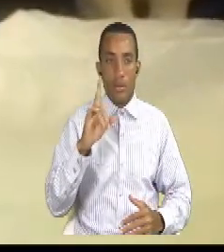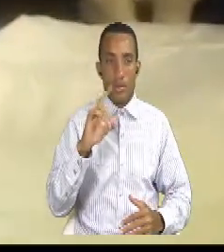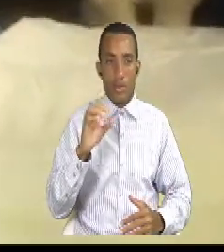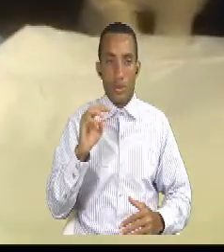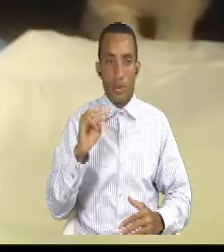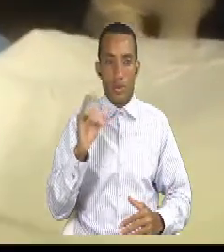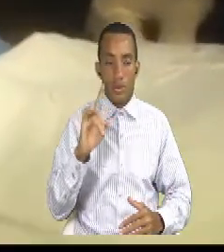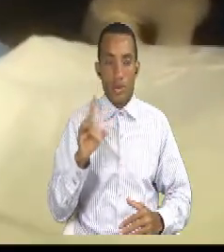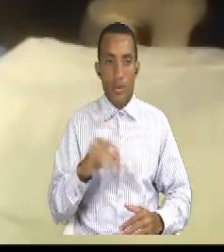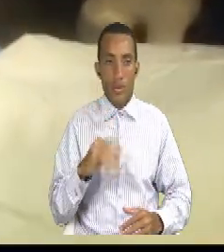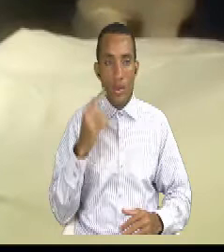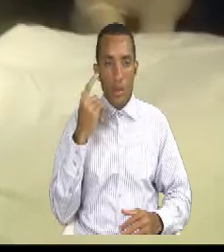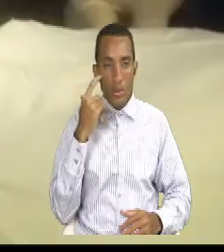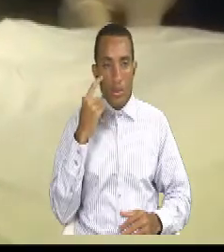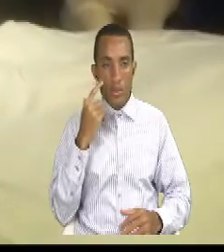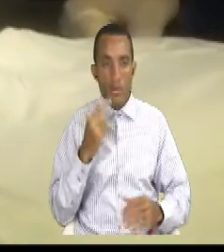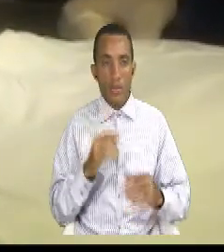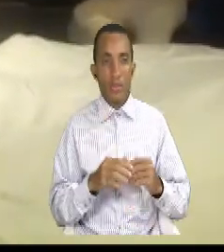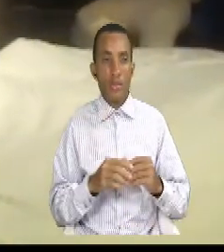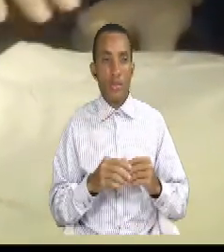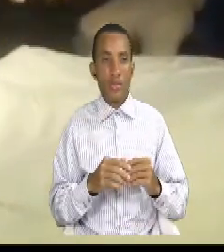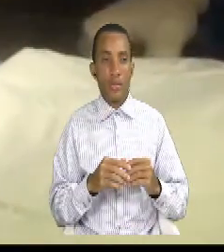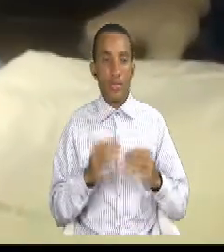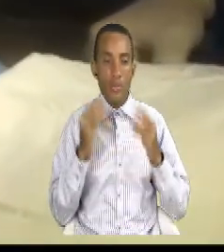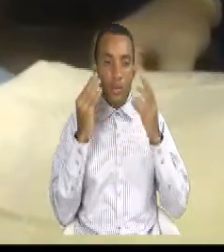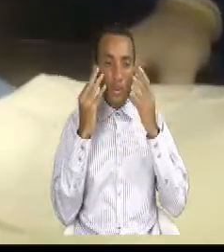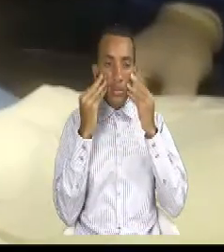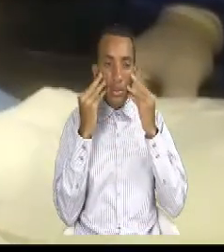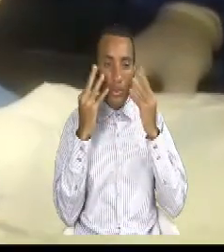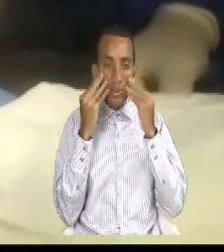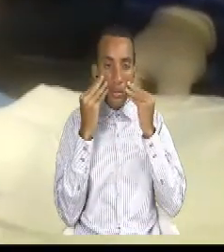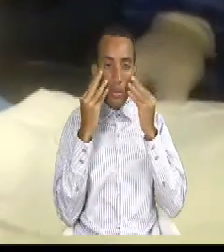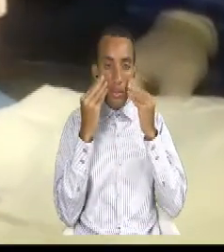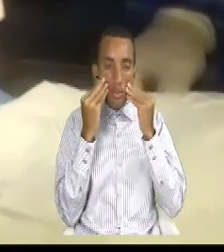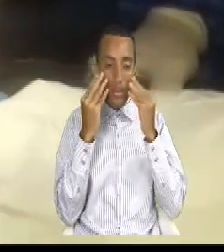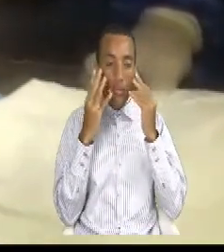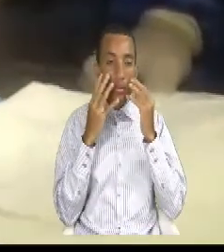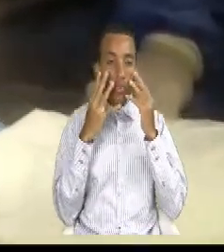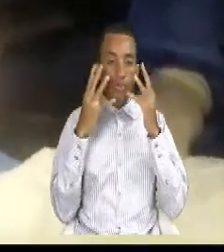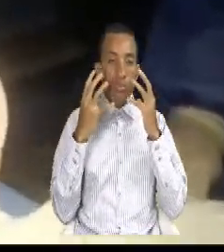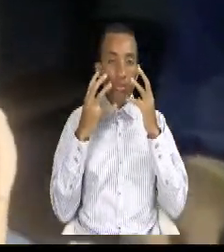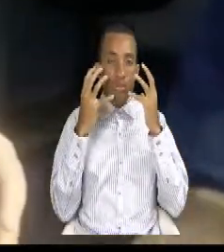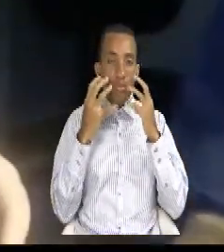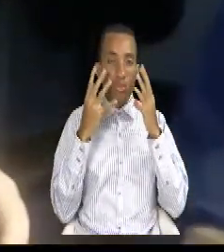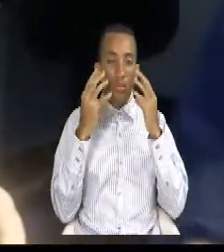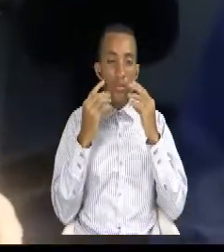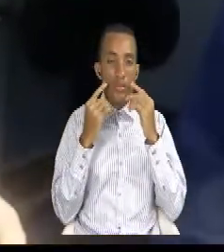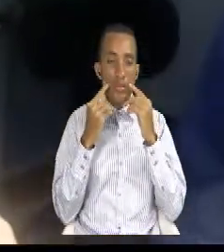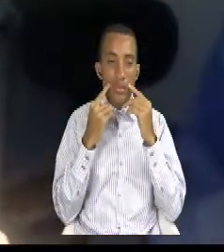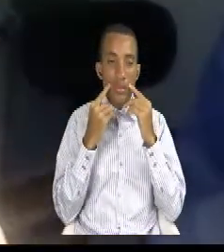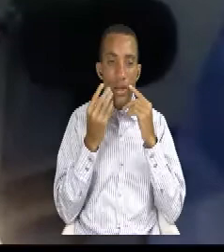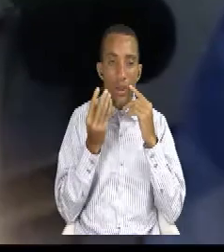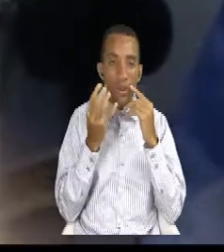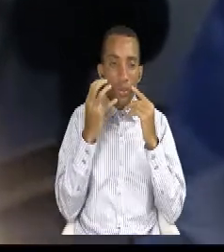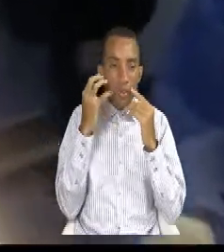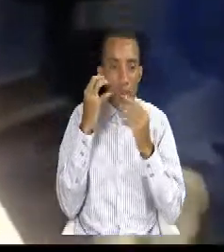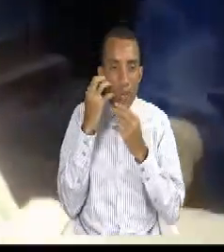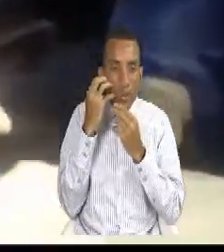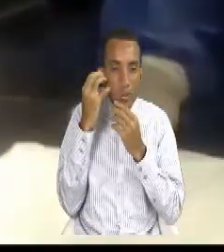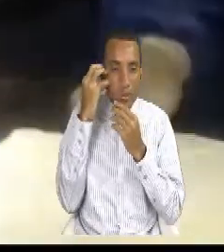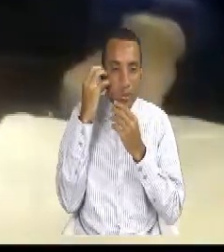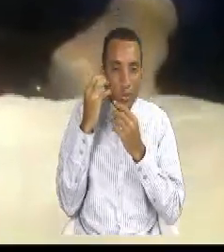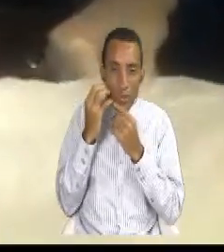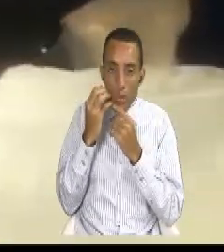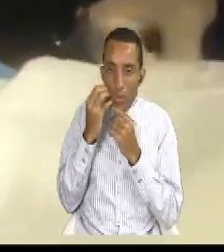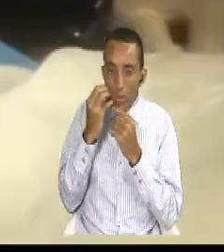o que nosotros comúnmente conocemos como cachetes. Son unas bolsitas que son redundantes de grasita. Abra la boca, por